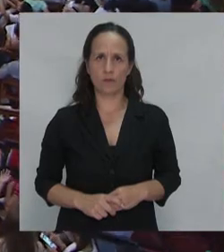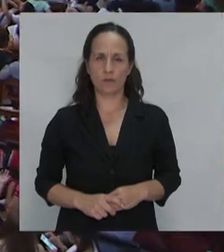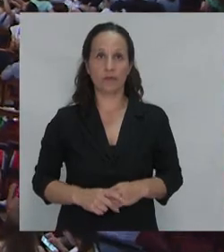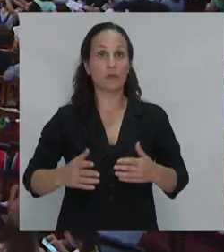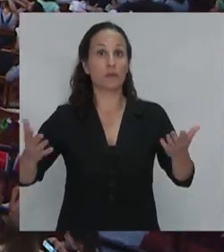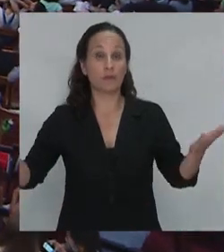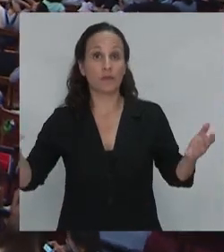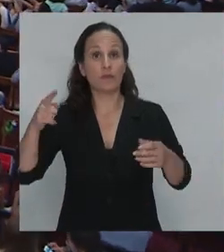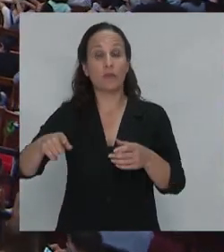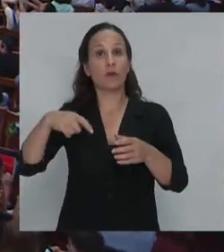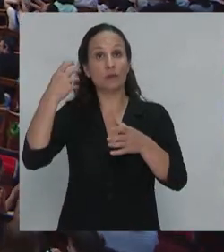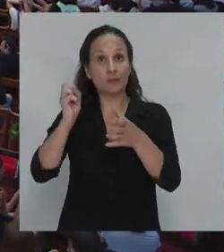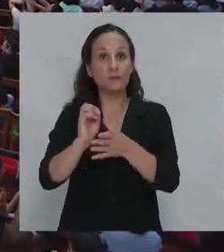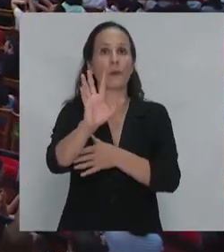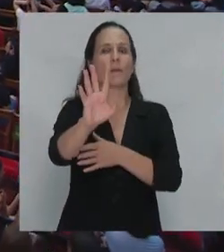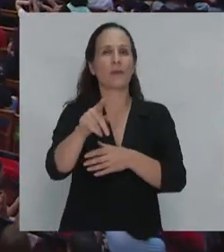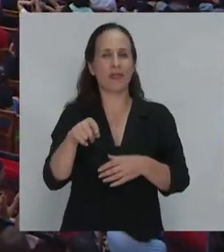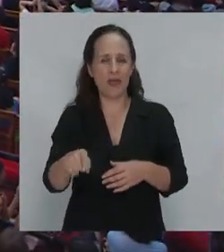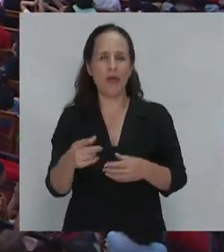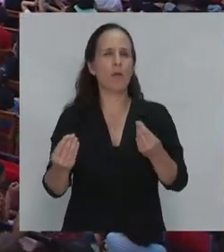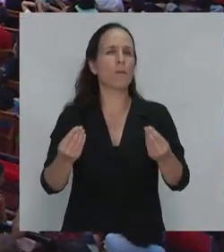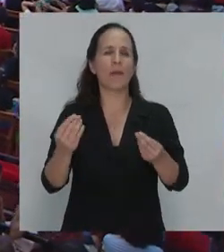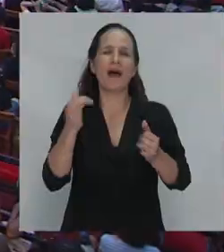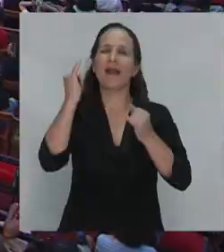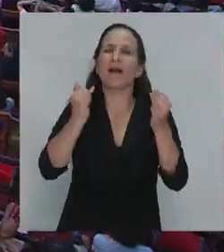Bueno, y ahí estábamos viendo un video para poner un poco en contexto